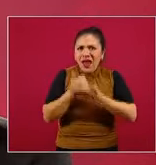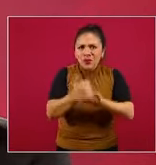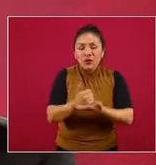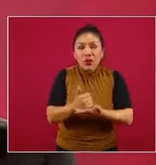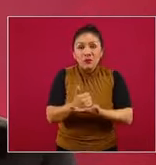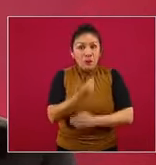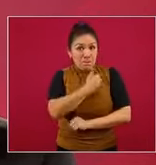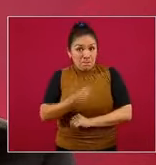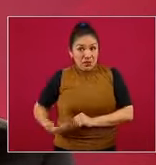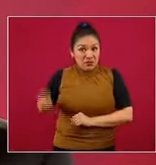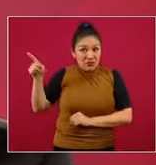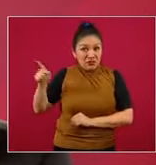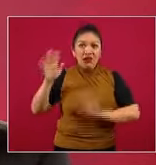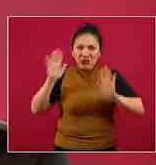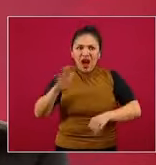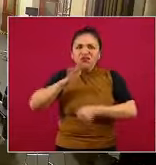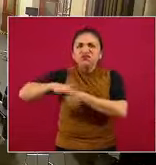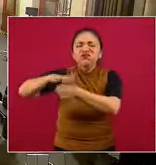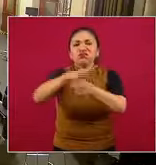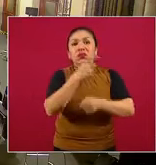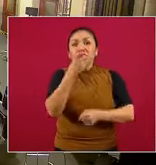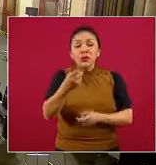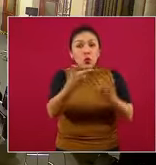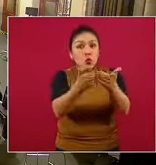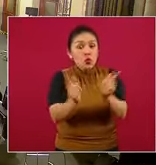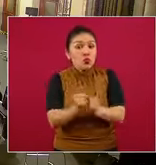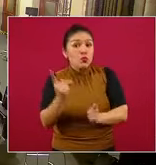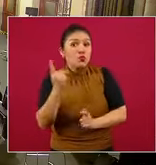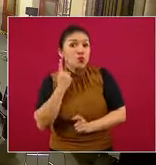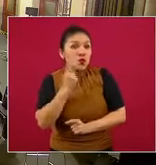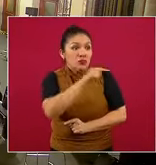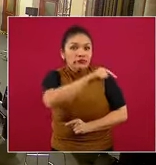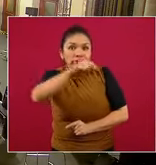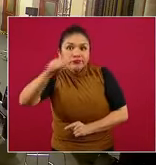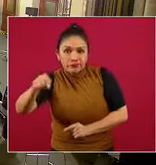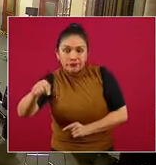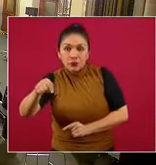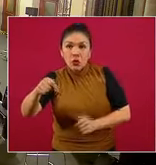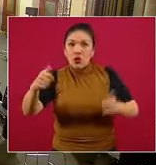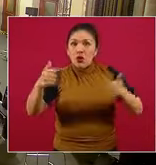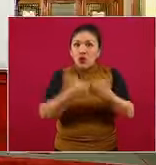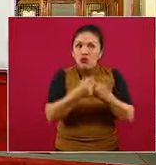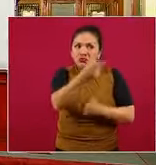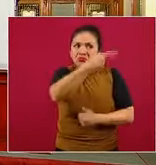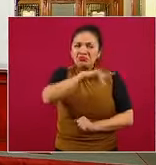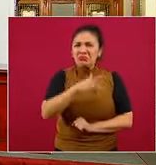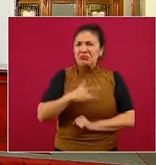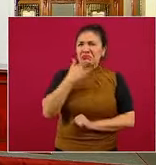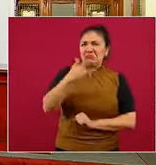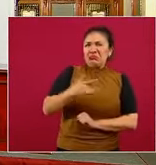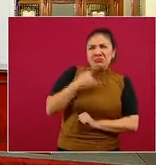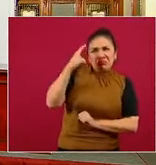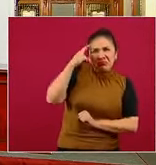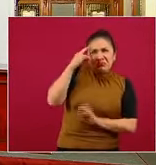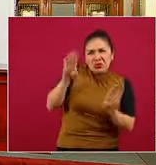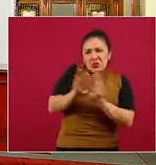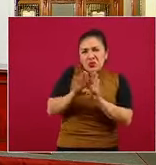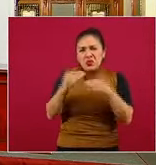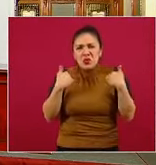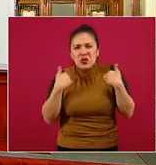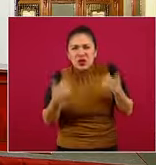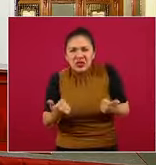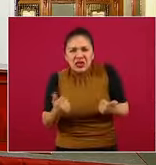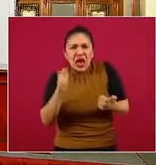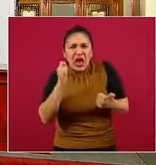El presidente, por ejemplo, ha hecho un llamado a que los partidos políticos, de las percepciones que tienen